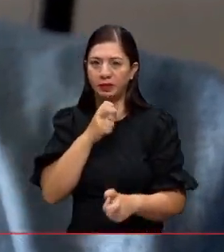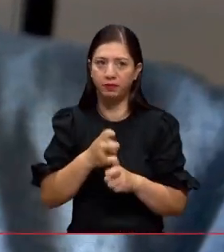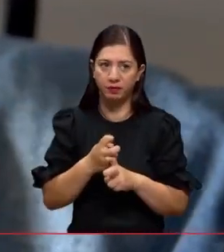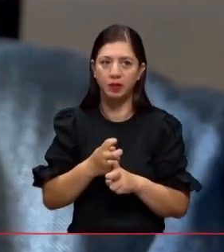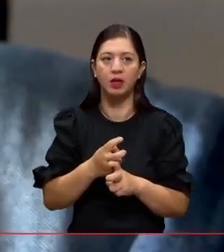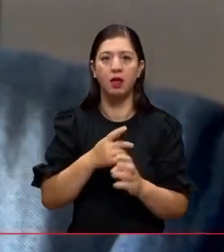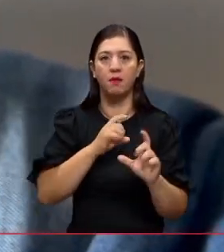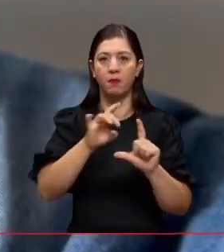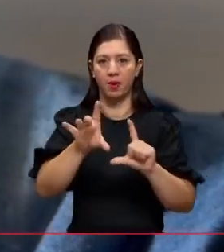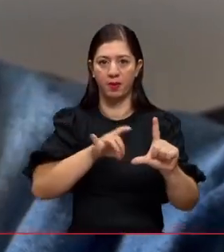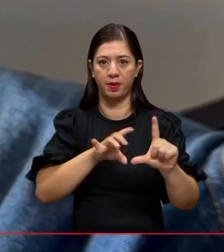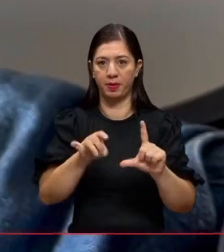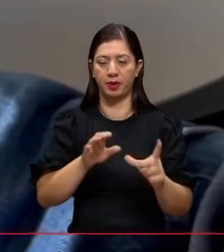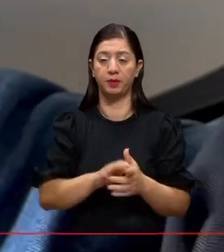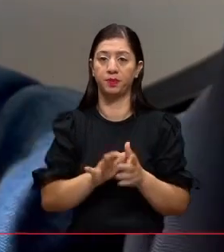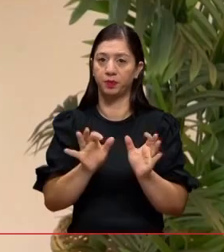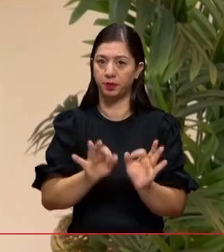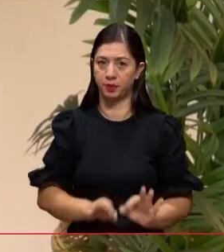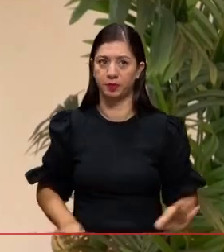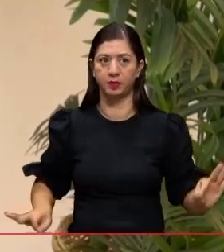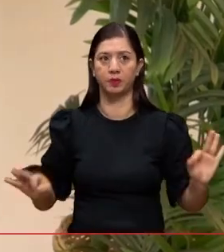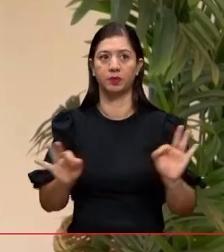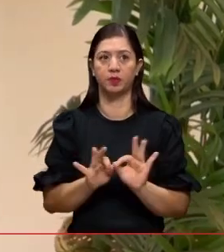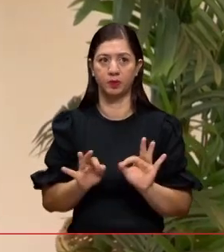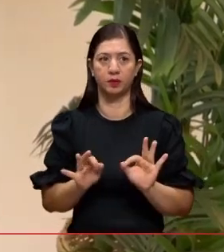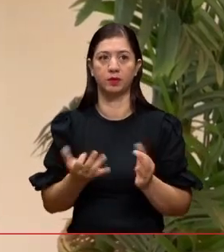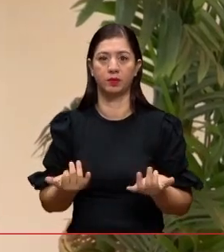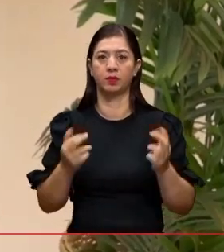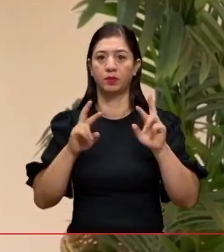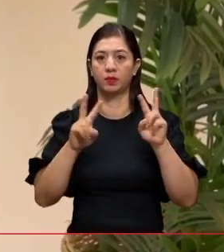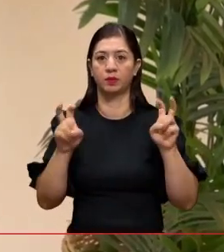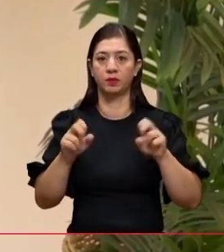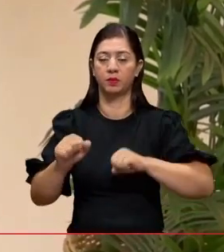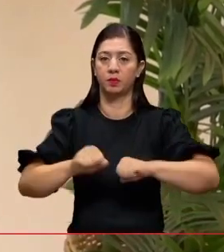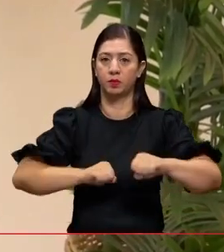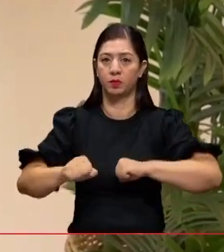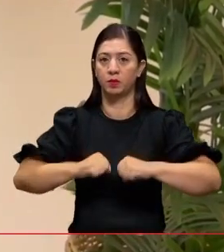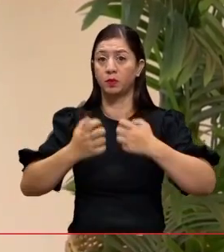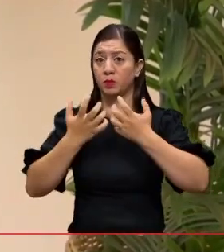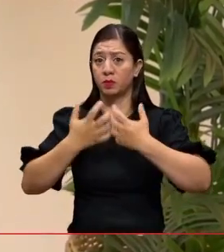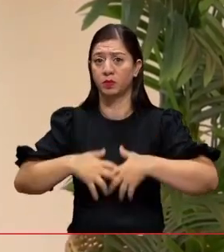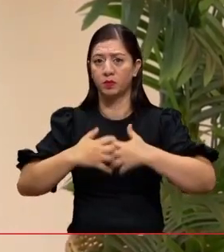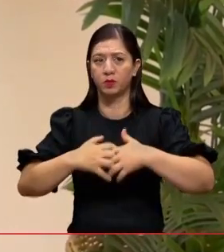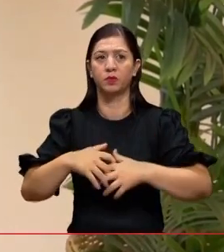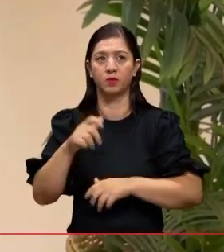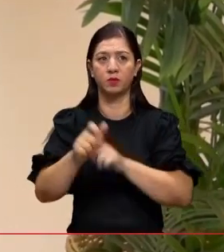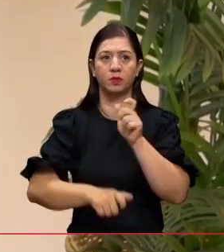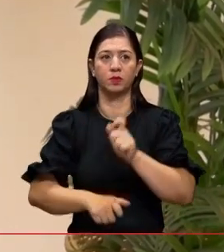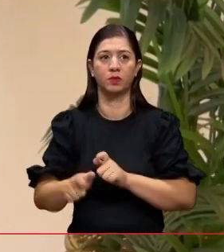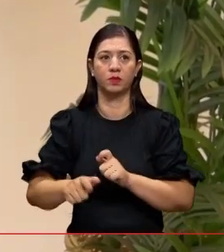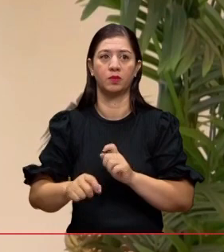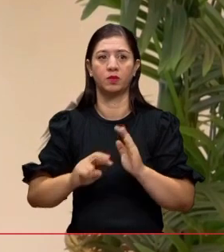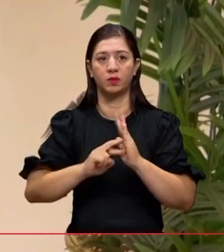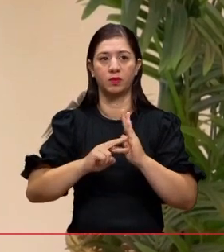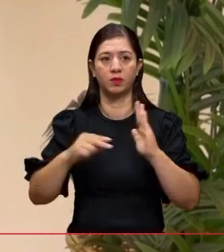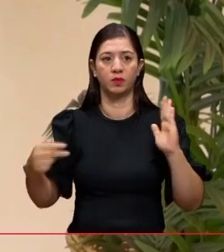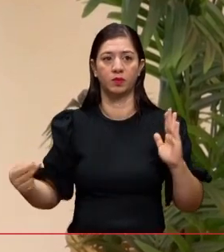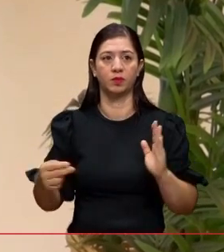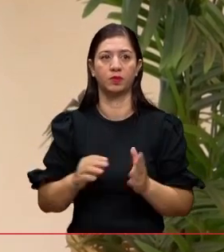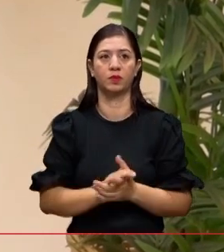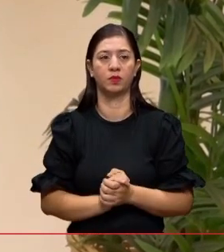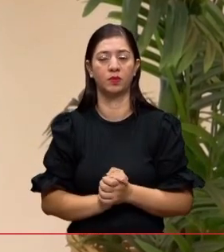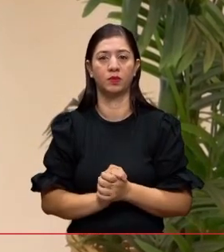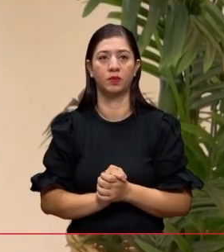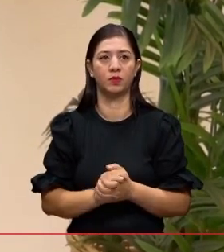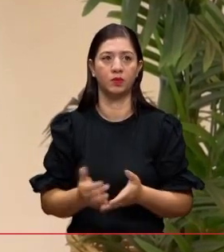el entorno digital. Es importante incursionar en este tema del emprendimiento, más con las posibilidades que ofrece hoy la tecnología de